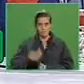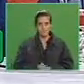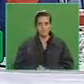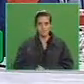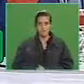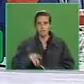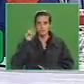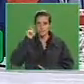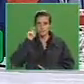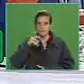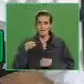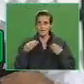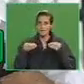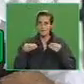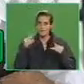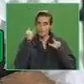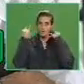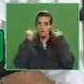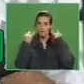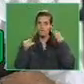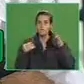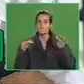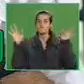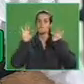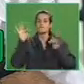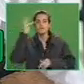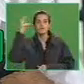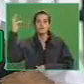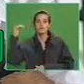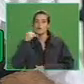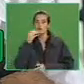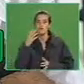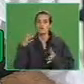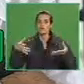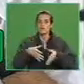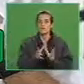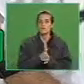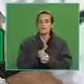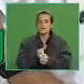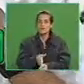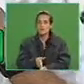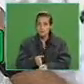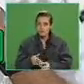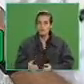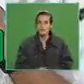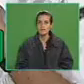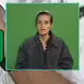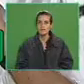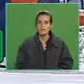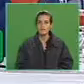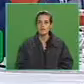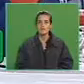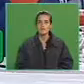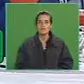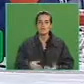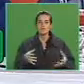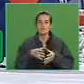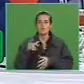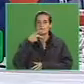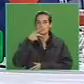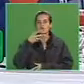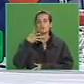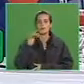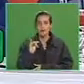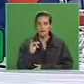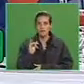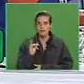a la formación ética, ideológica, filosófica, política del cuadro dirigente. Cuadro que se forma es